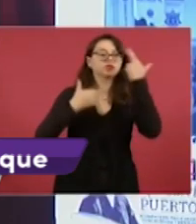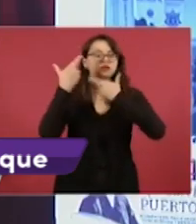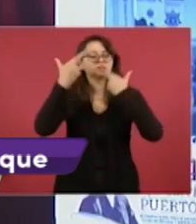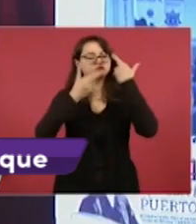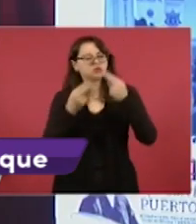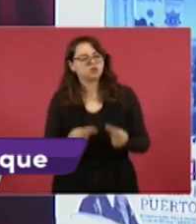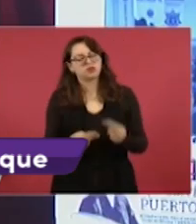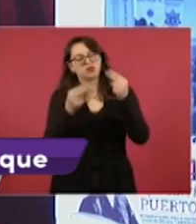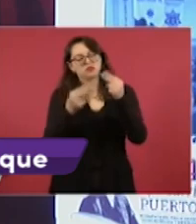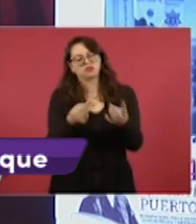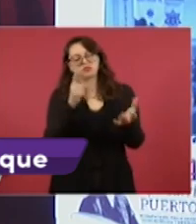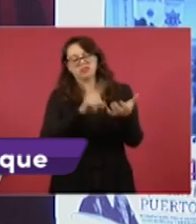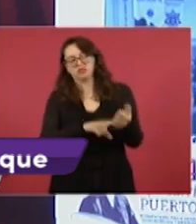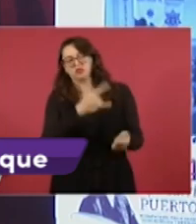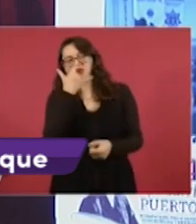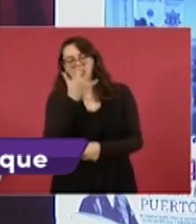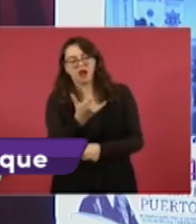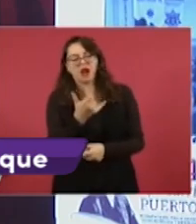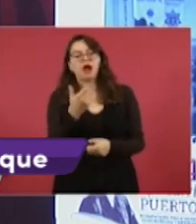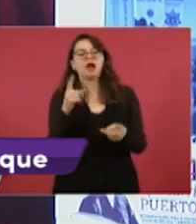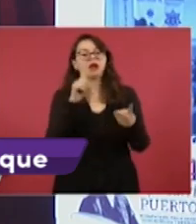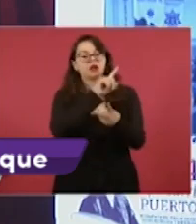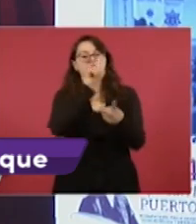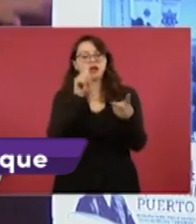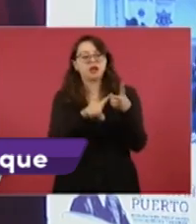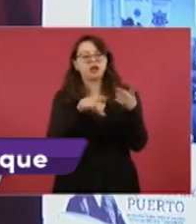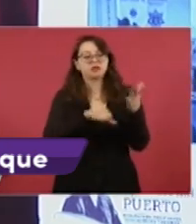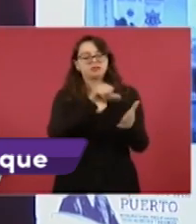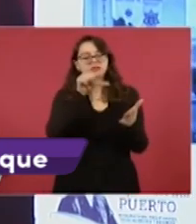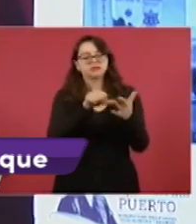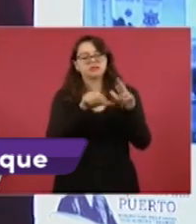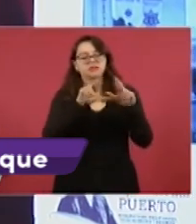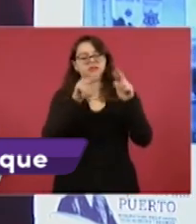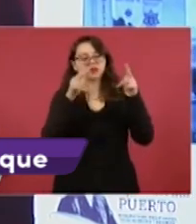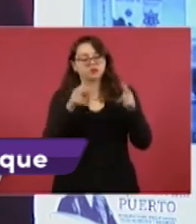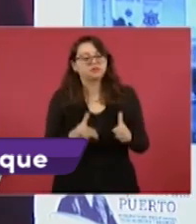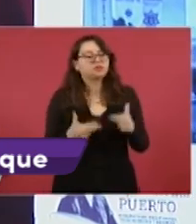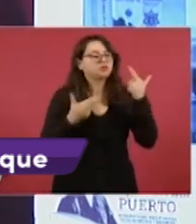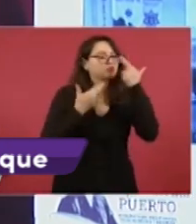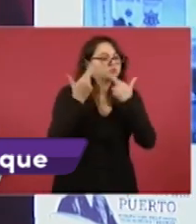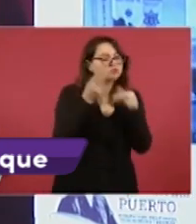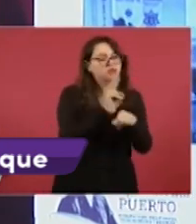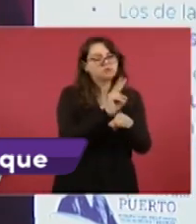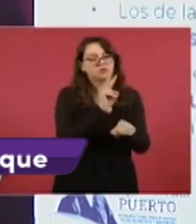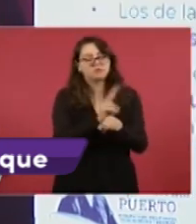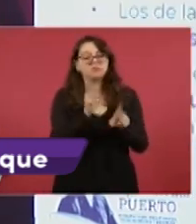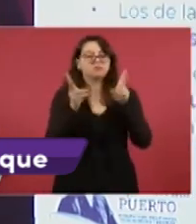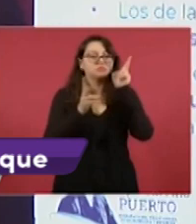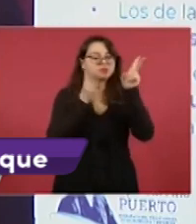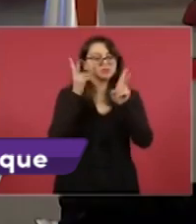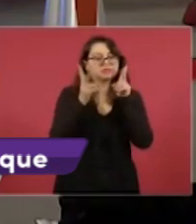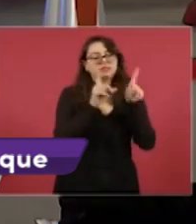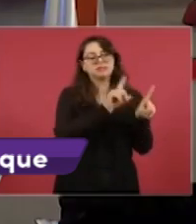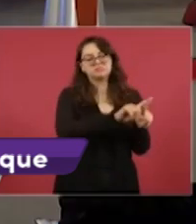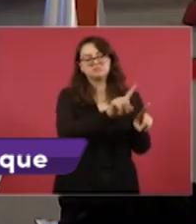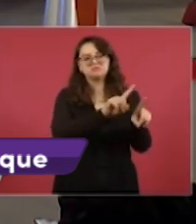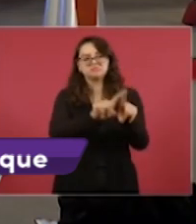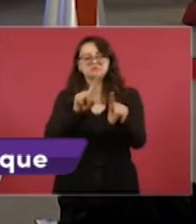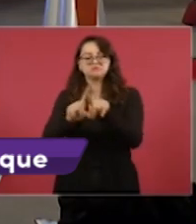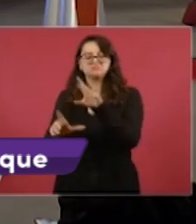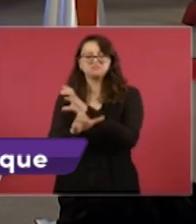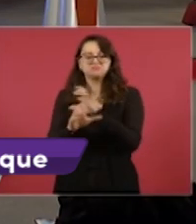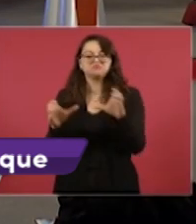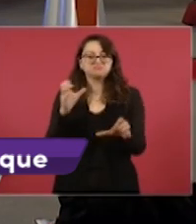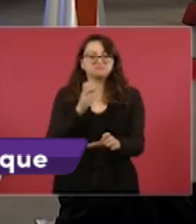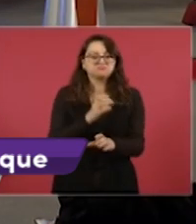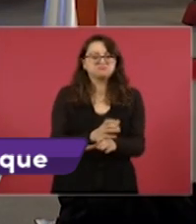de diciembre de 2023. Con base en datos del Instituto Nacional de Estadística y Geografía de 2018 a 2022 y del Secretariado